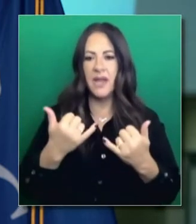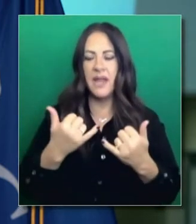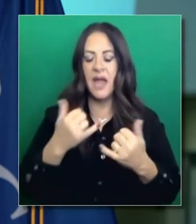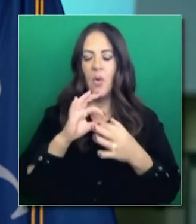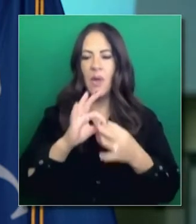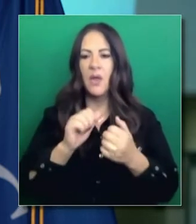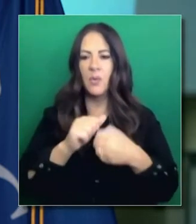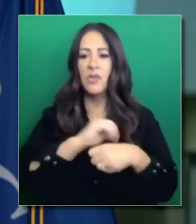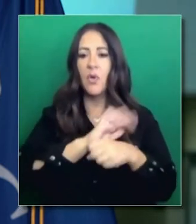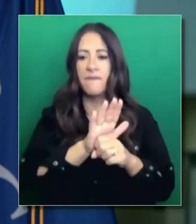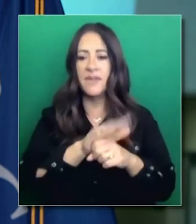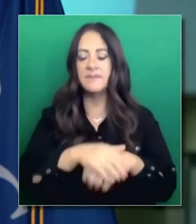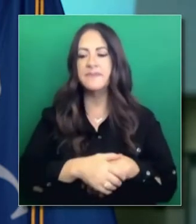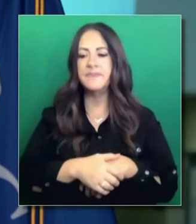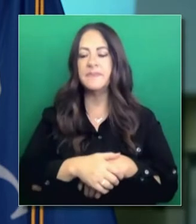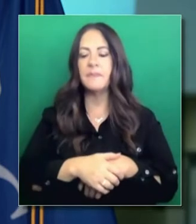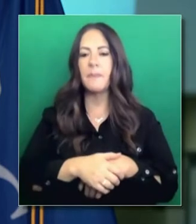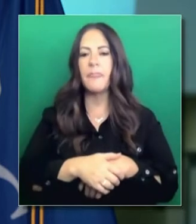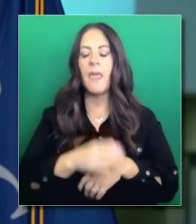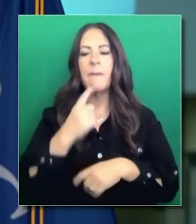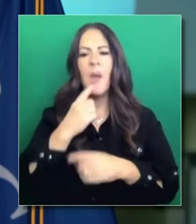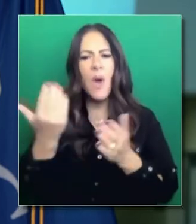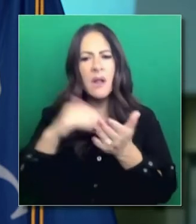simplemente recalcar que esto se trata de